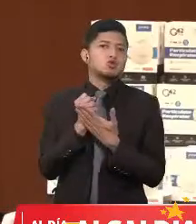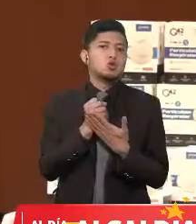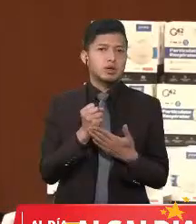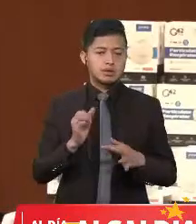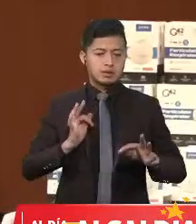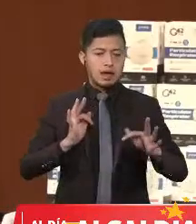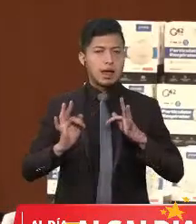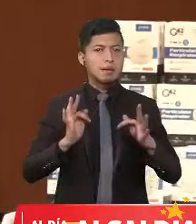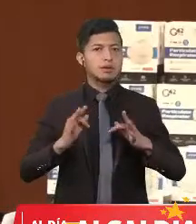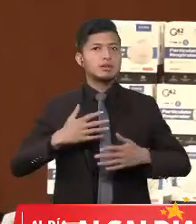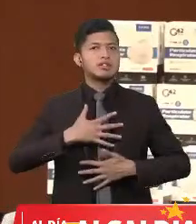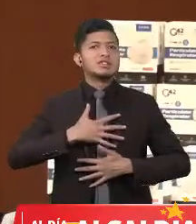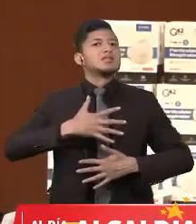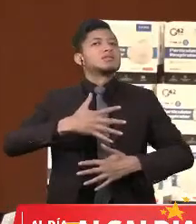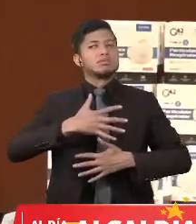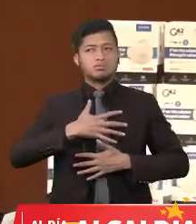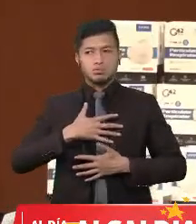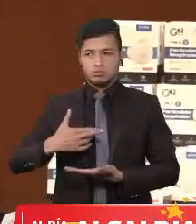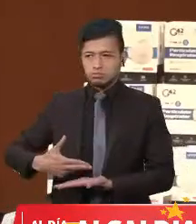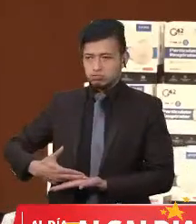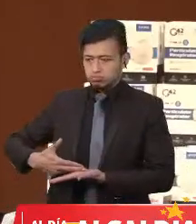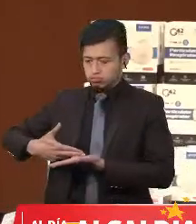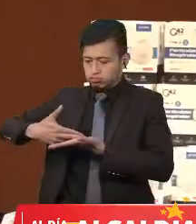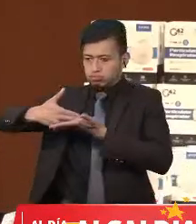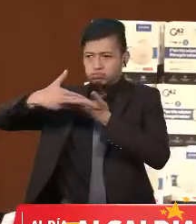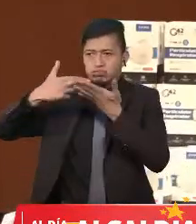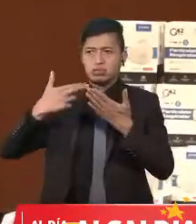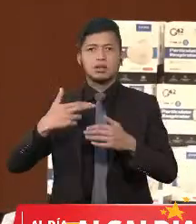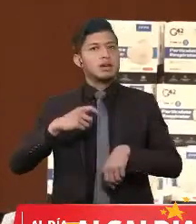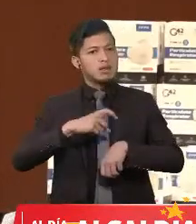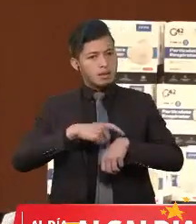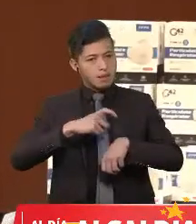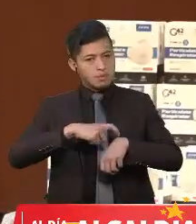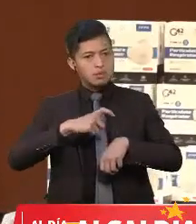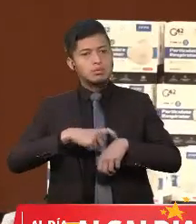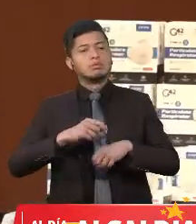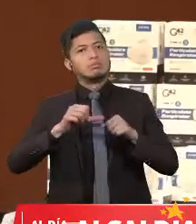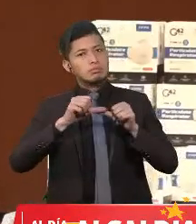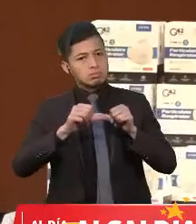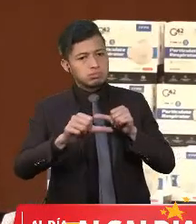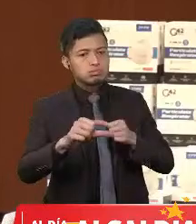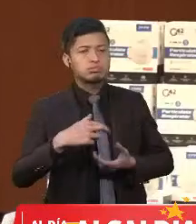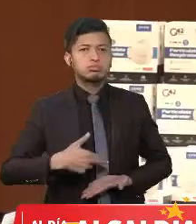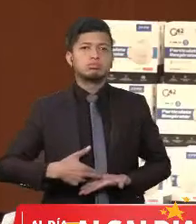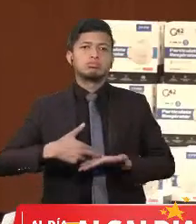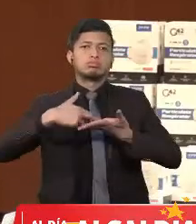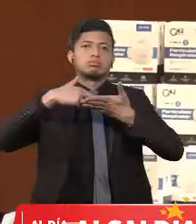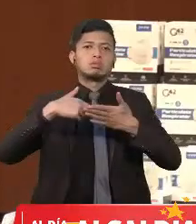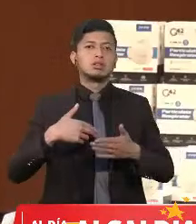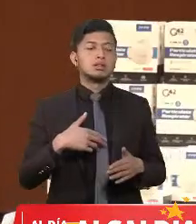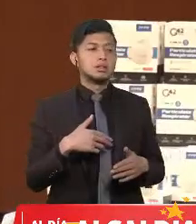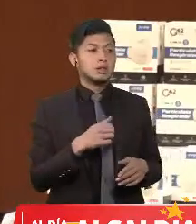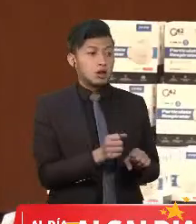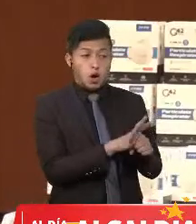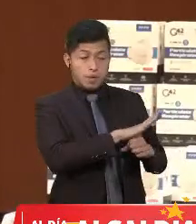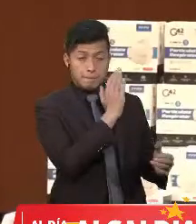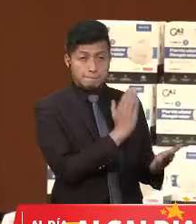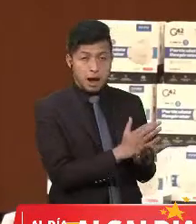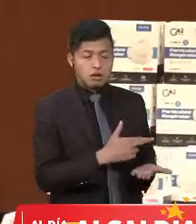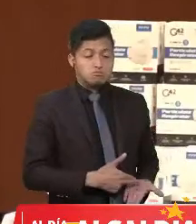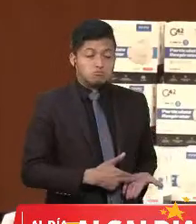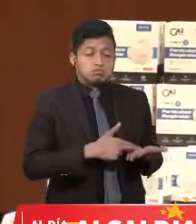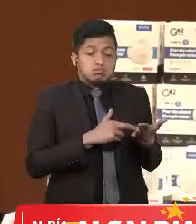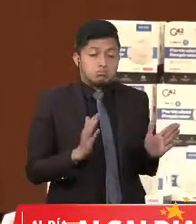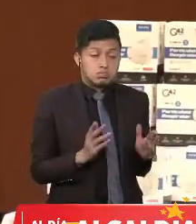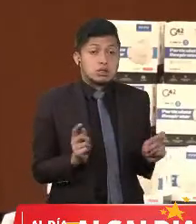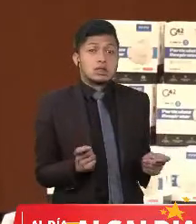terapia respiratoria y recuperación de largo aliento después de que han padecido el COVID y han sobrevivido